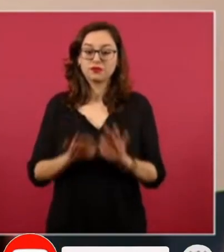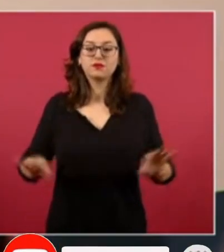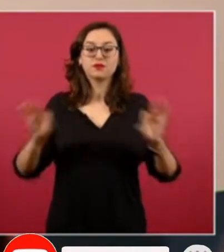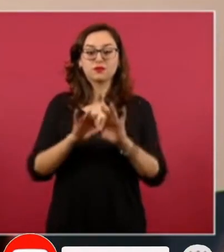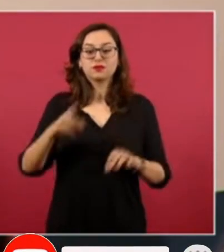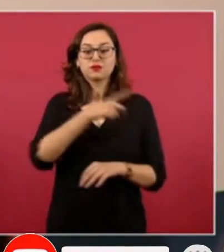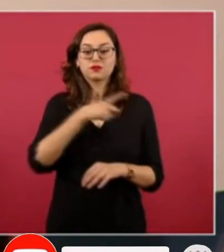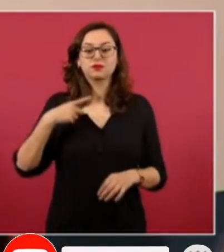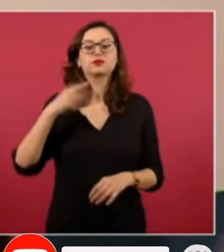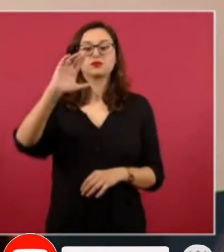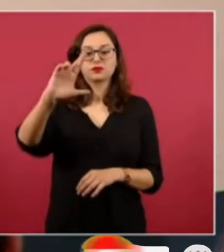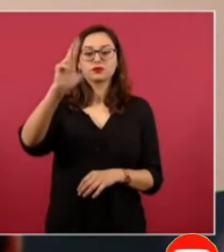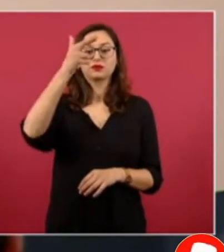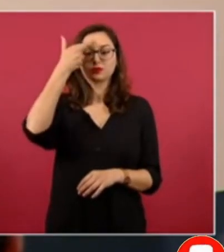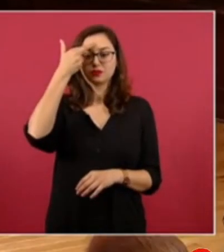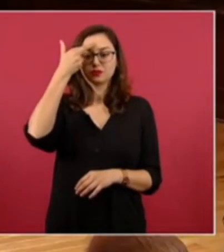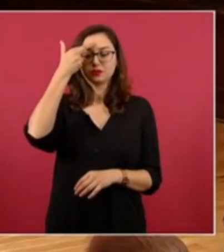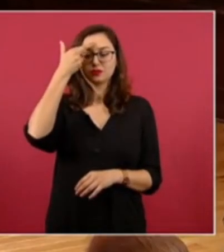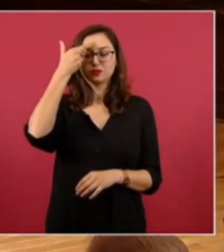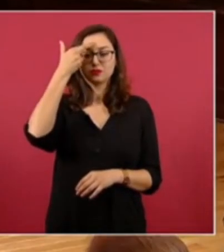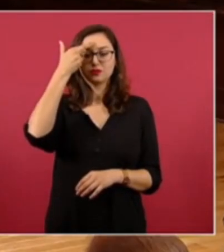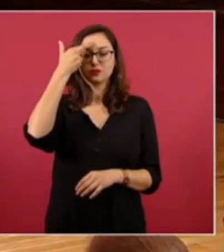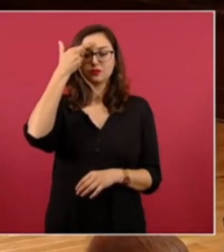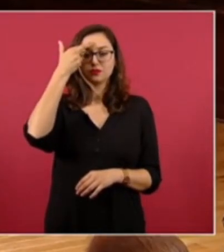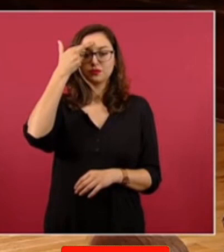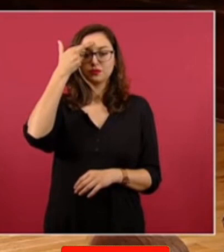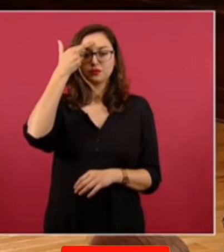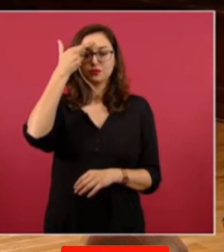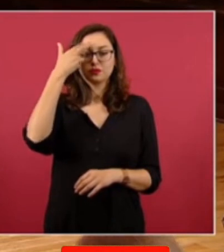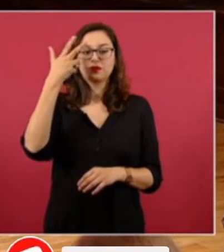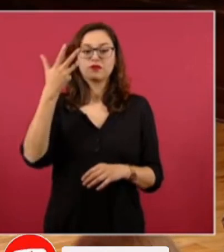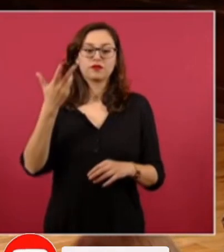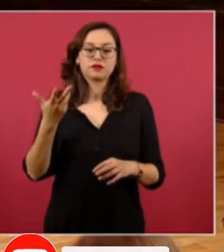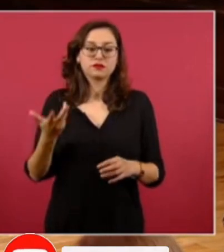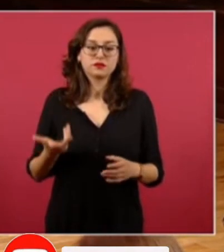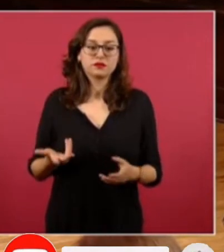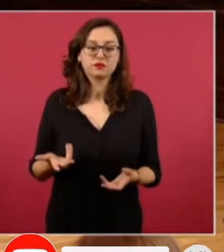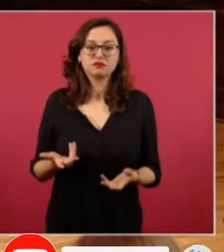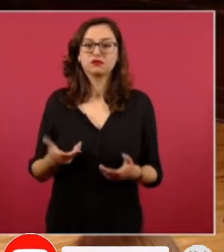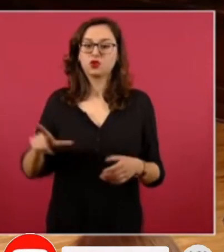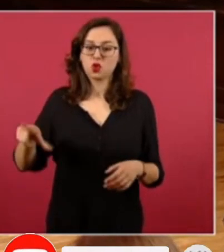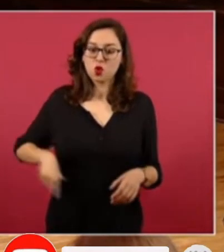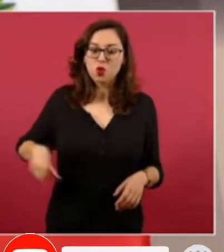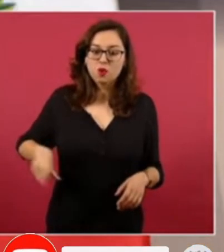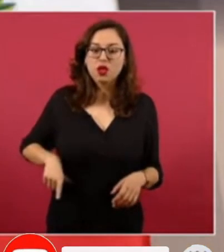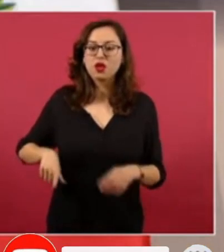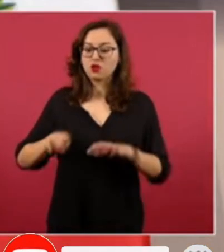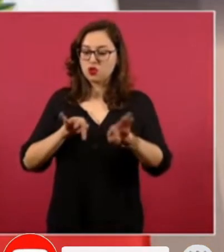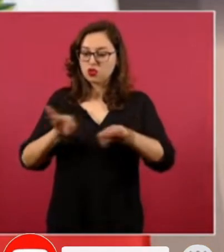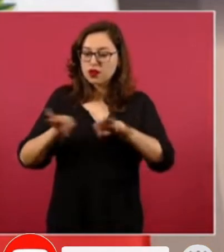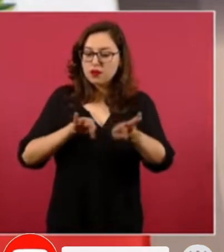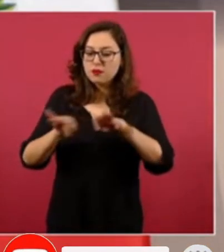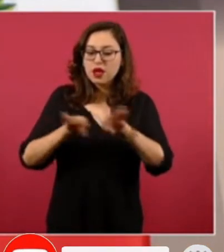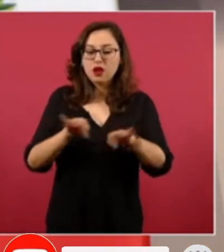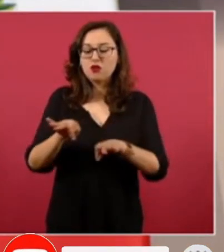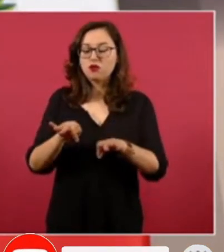recordar que en cualquier actividad pública es